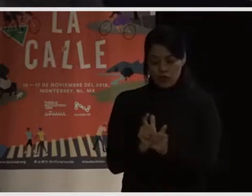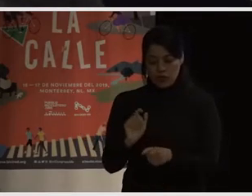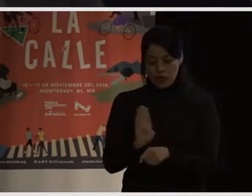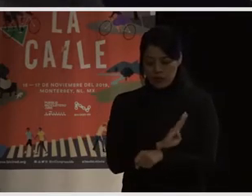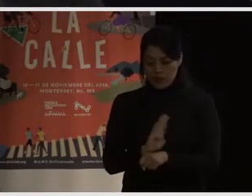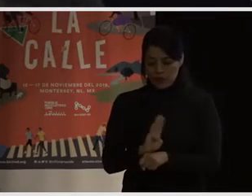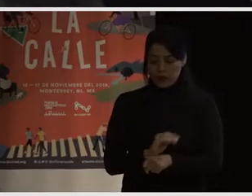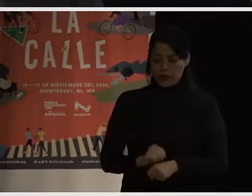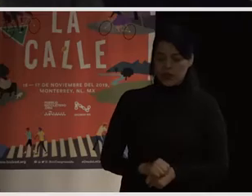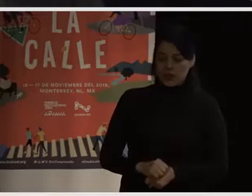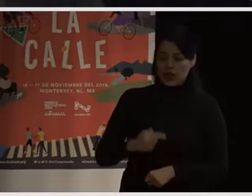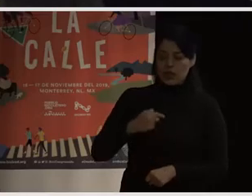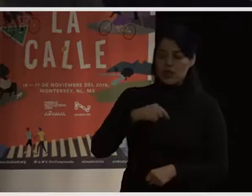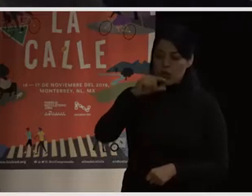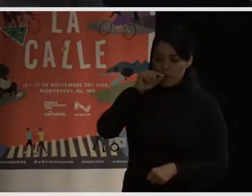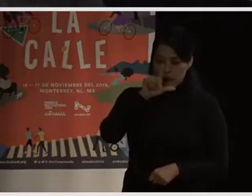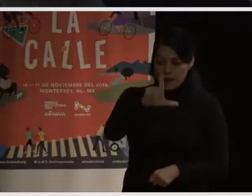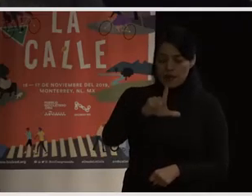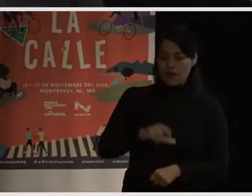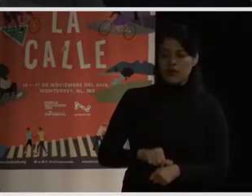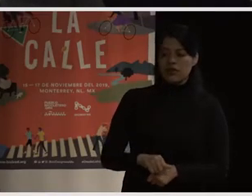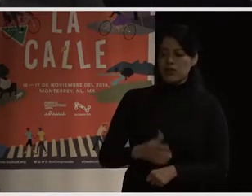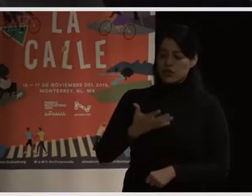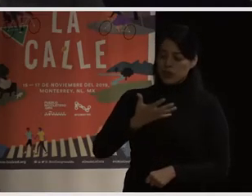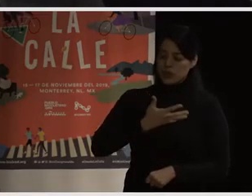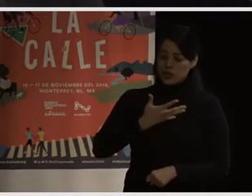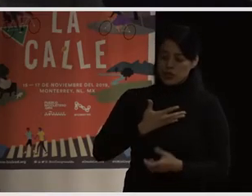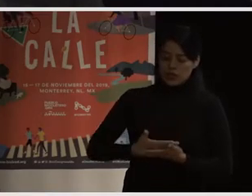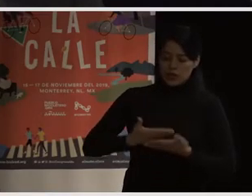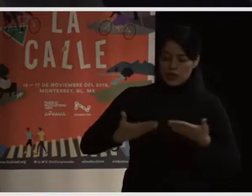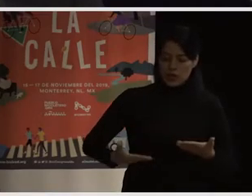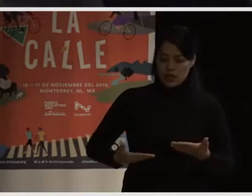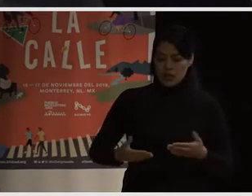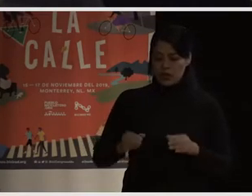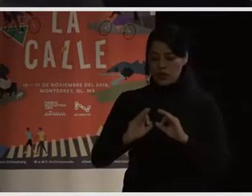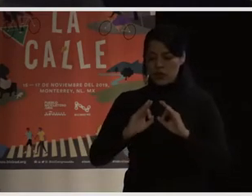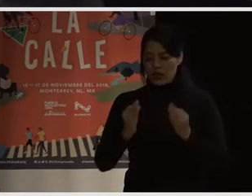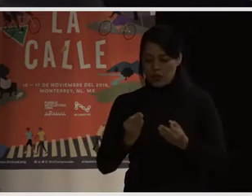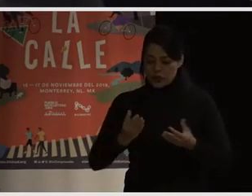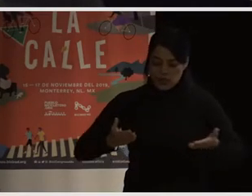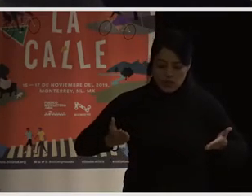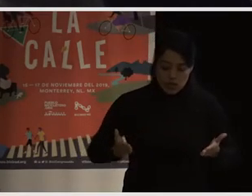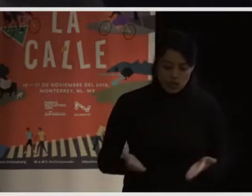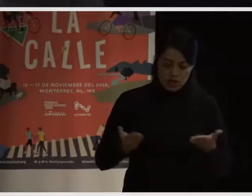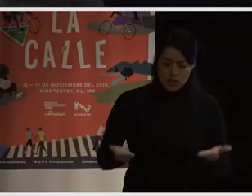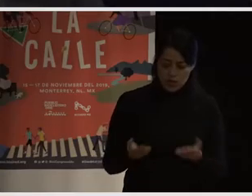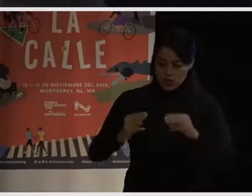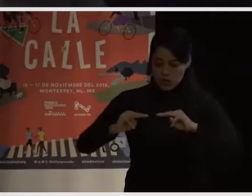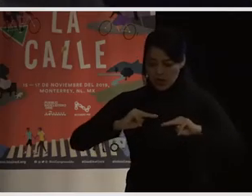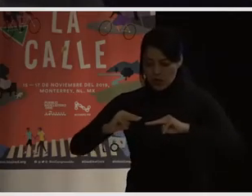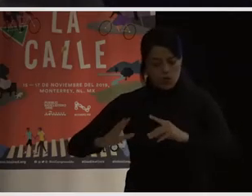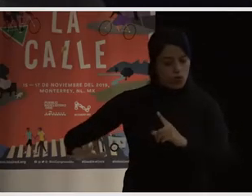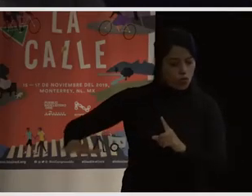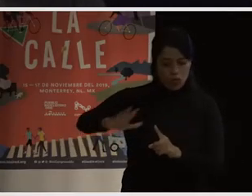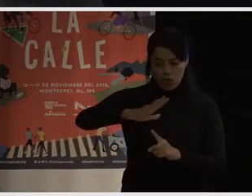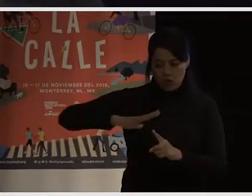creo que jalisco en este momento tiene una estructura que está impulsando la movilidad en general